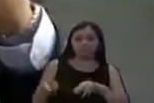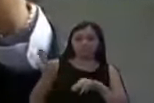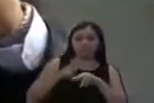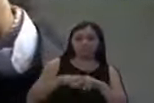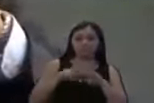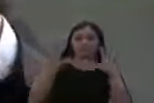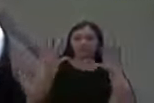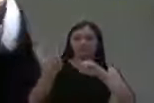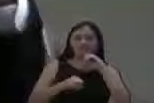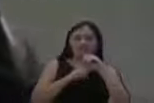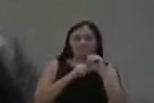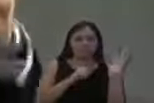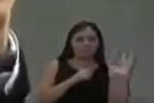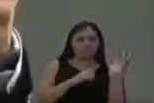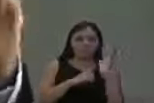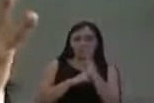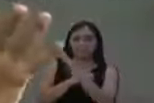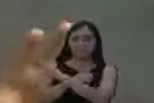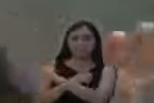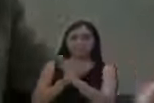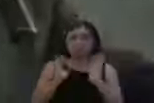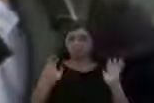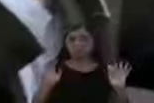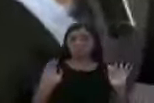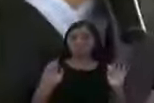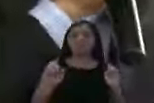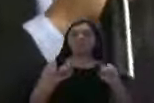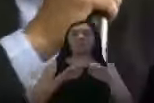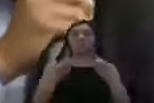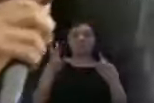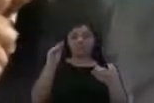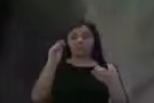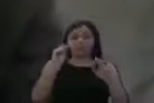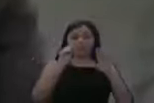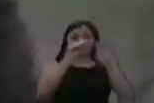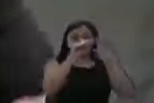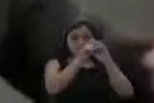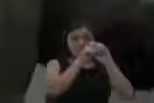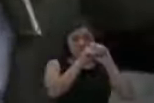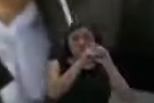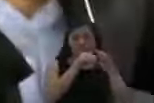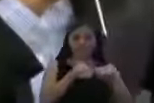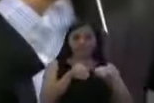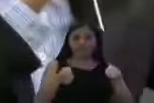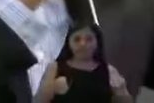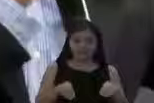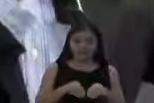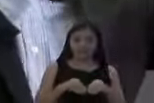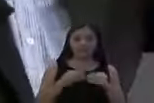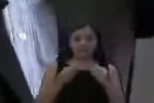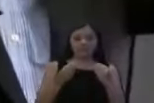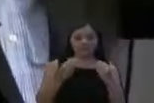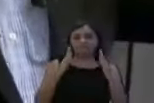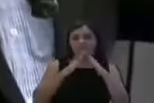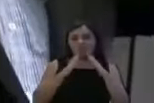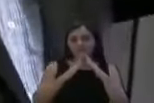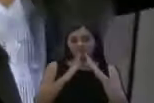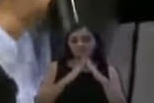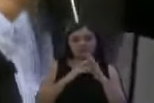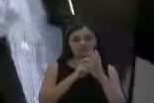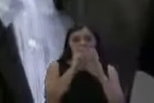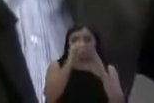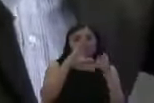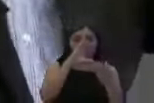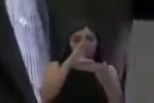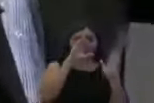años entonces fíjense la lógica cuál es si ustedes ponían esa plata en vez el terreno la casa en el banco iban a ganar